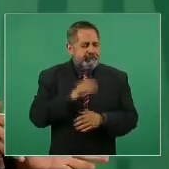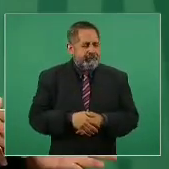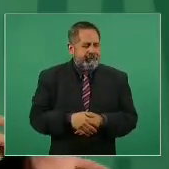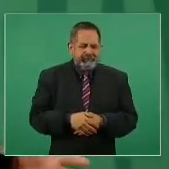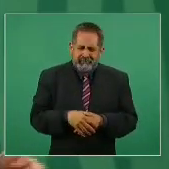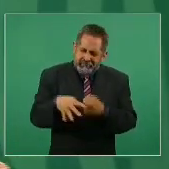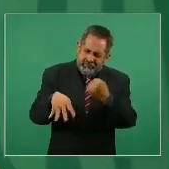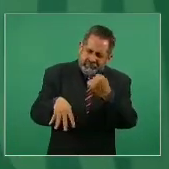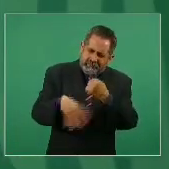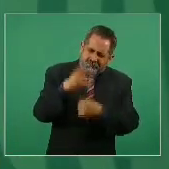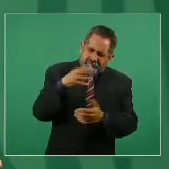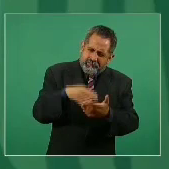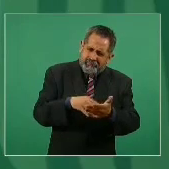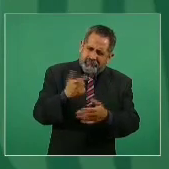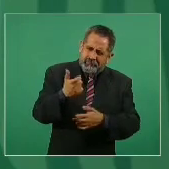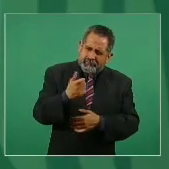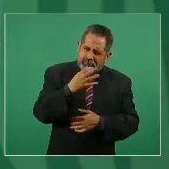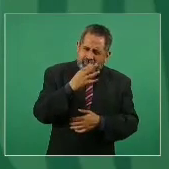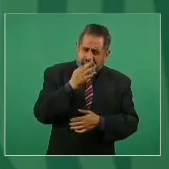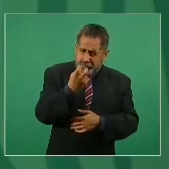por 14 mil pesos